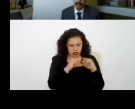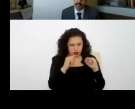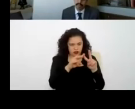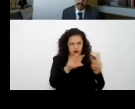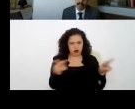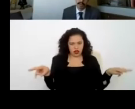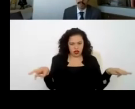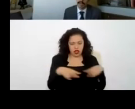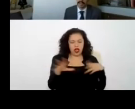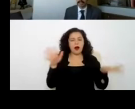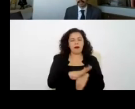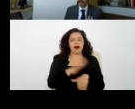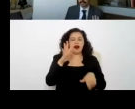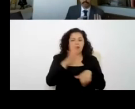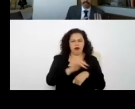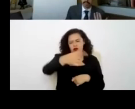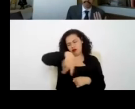donatarias, tenemos